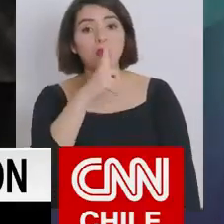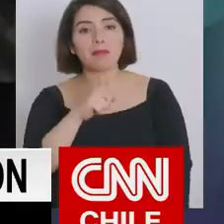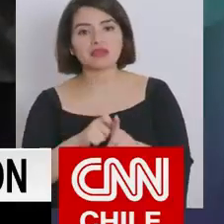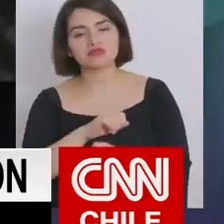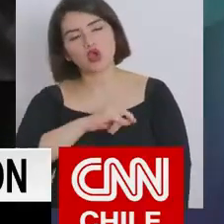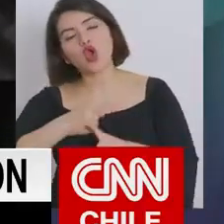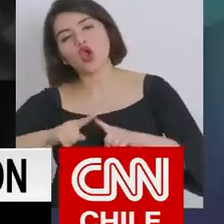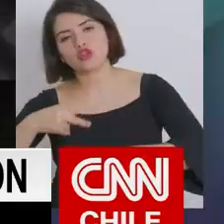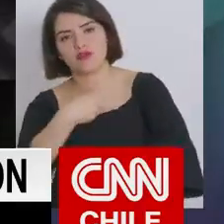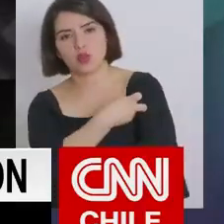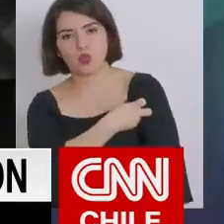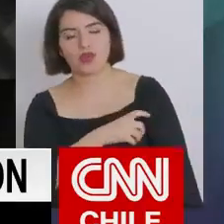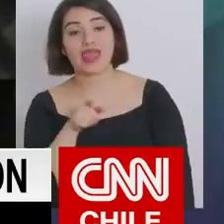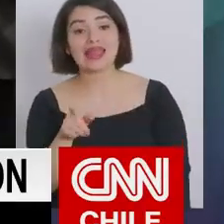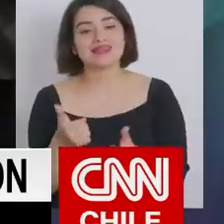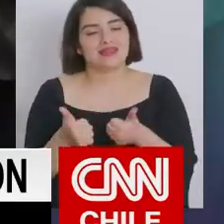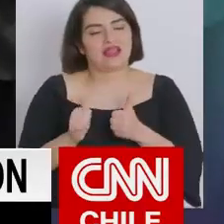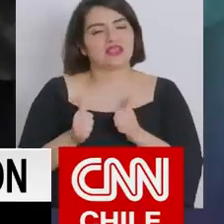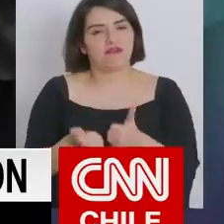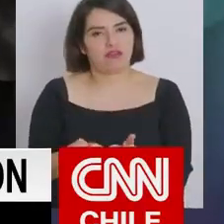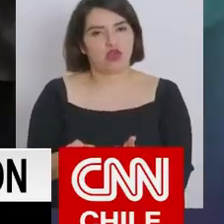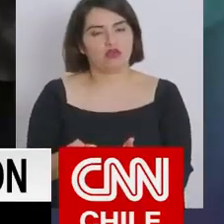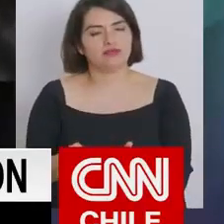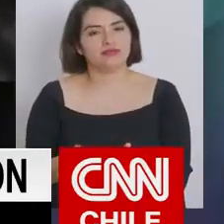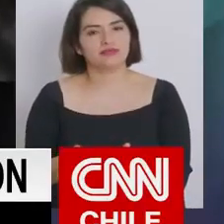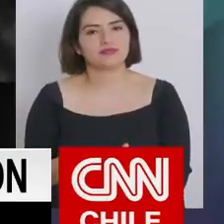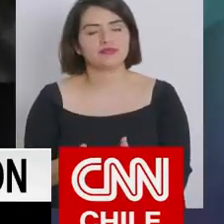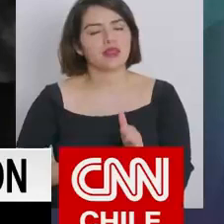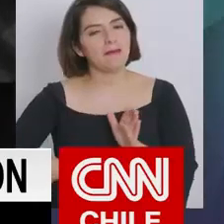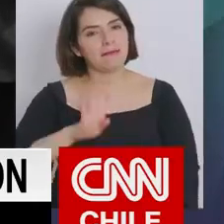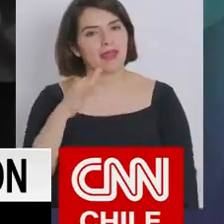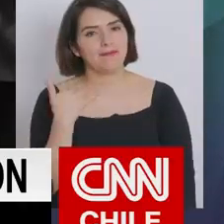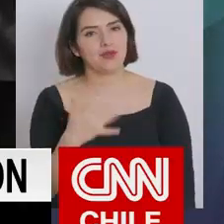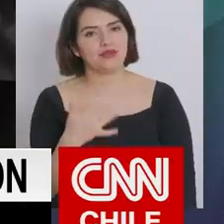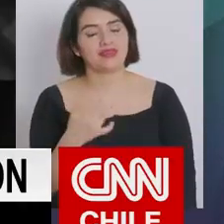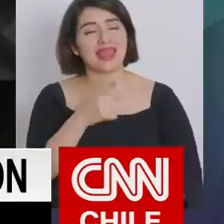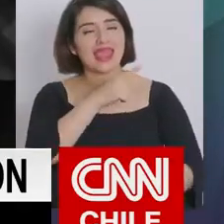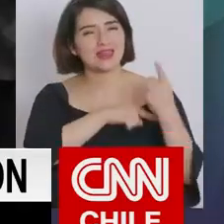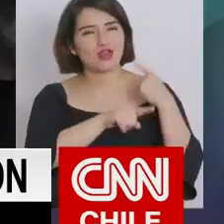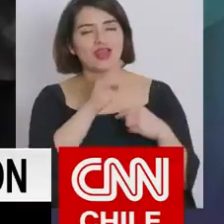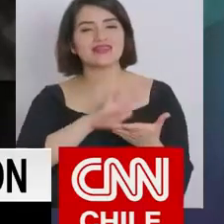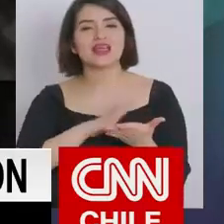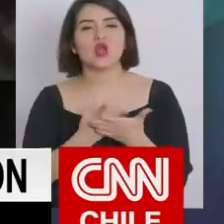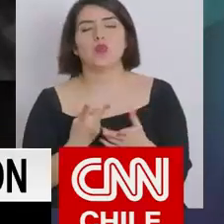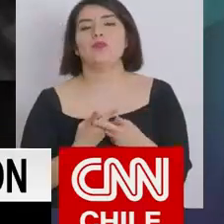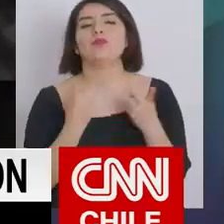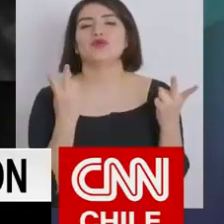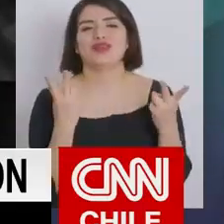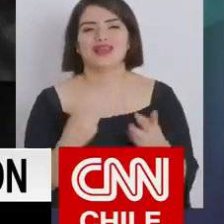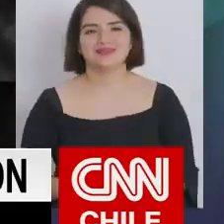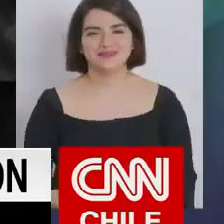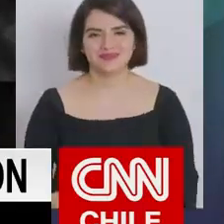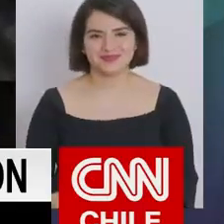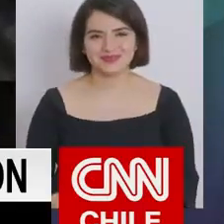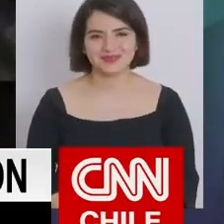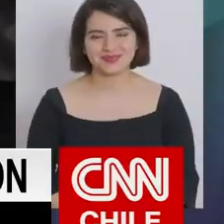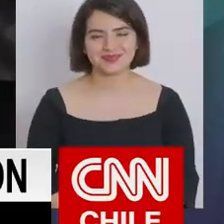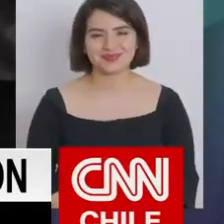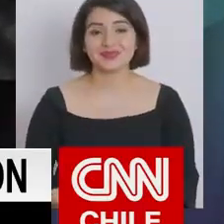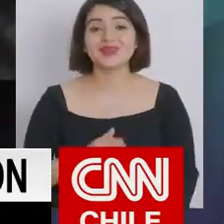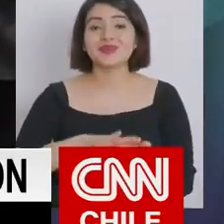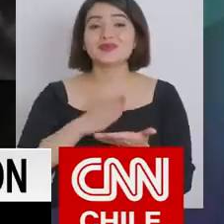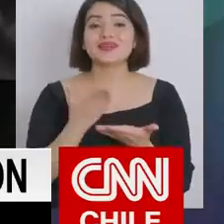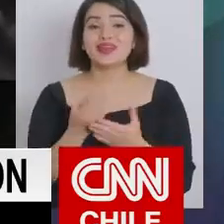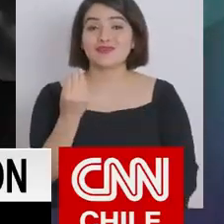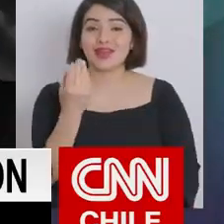cabo estos tremendos desafíos, que son uno de los desafíos más importantes de la historia de la salud pública. ¿Cómo están?